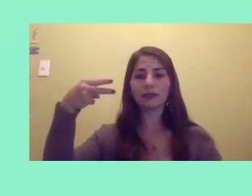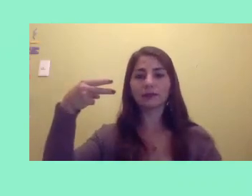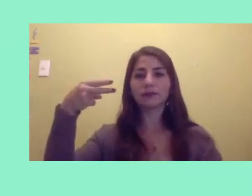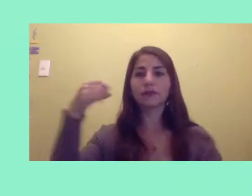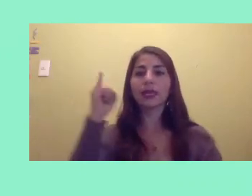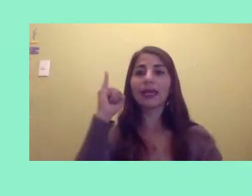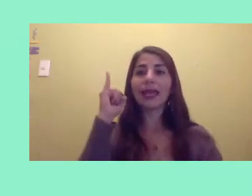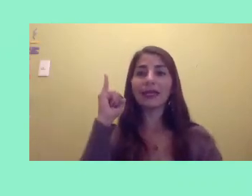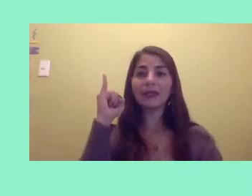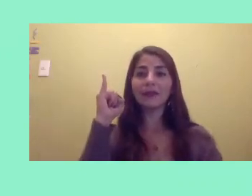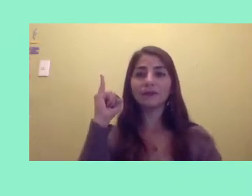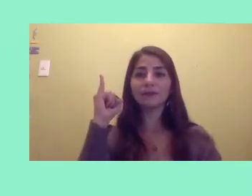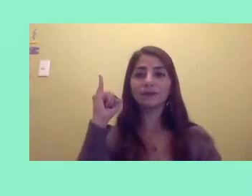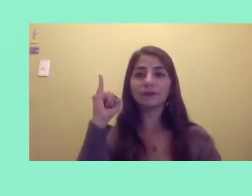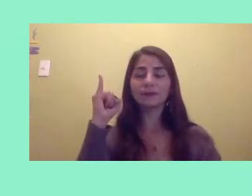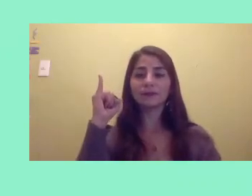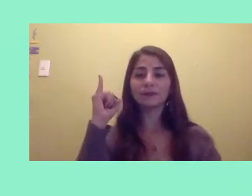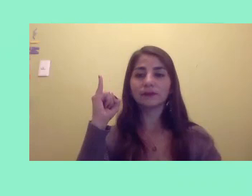utiliza más. La I,